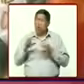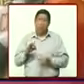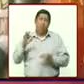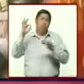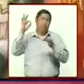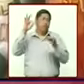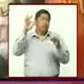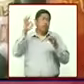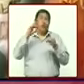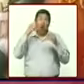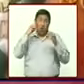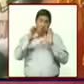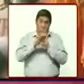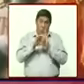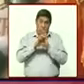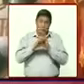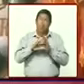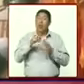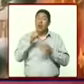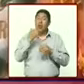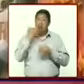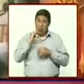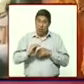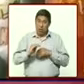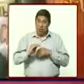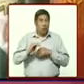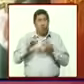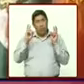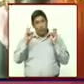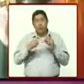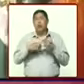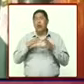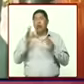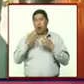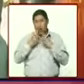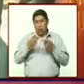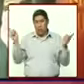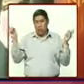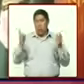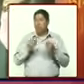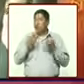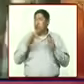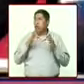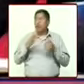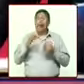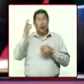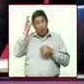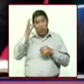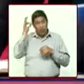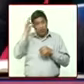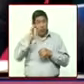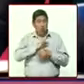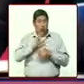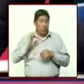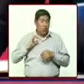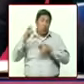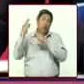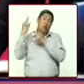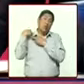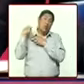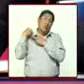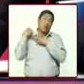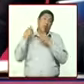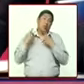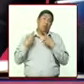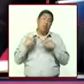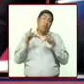afiche con la fotografía de la víctima para poder ser difundido una vez, como habíamos escuchado, que los fiscales y la comisión encargada